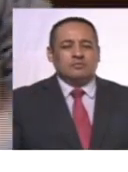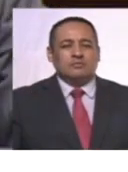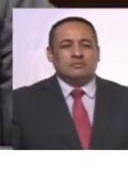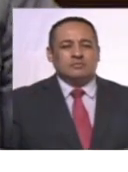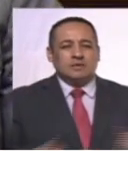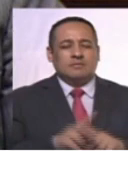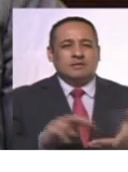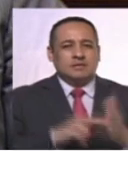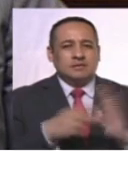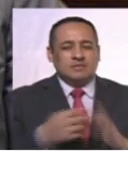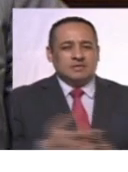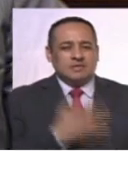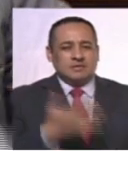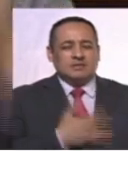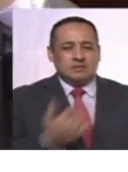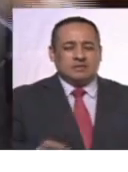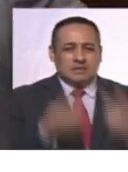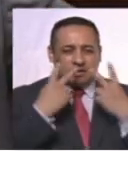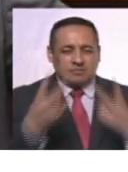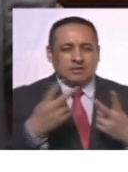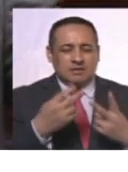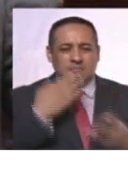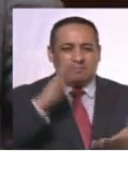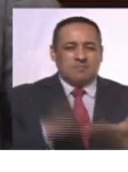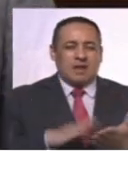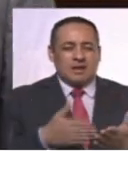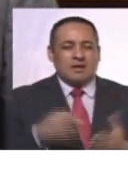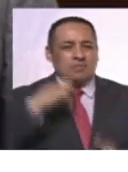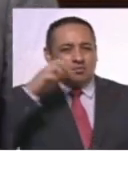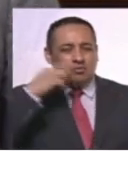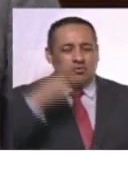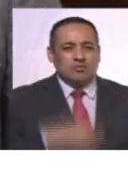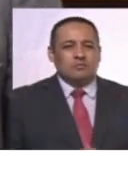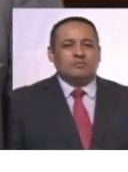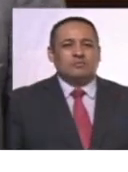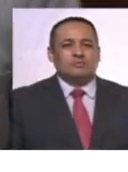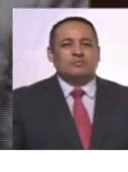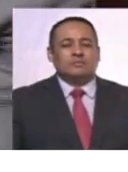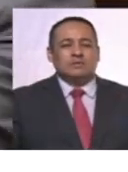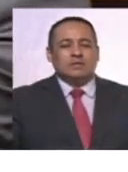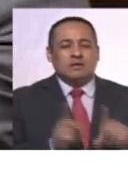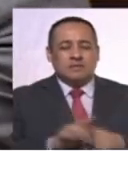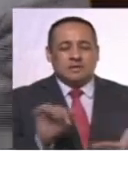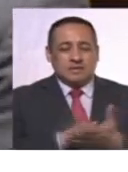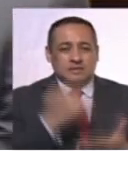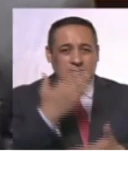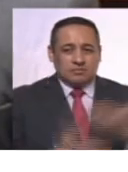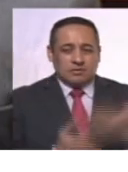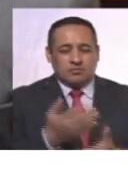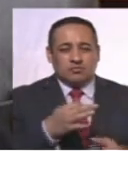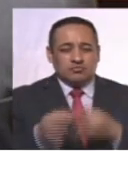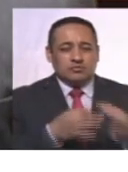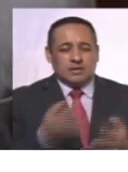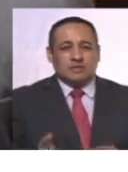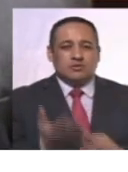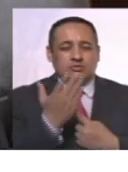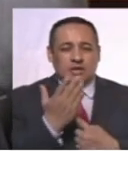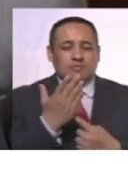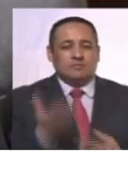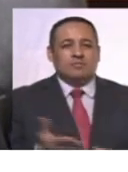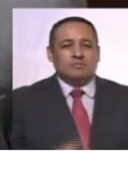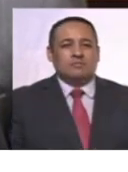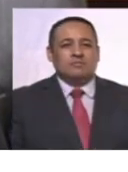¿Qué es ese sentimiento de mirarle de reojo a Puno? Y aquí están las competencias que ustedes nos han